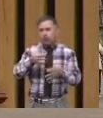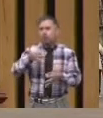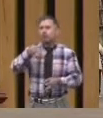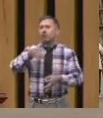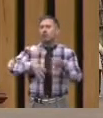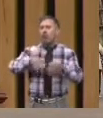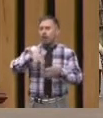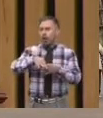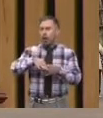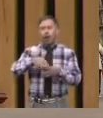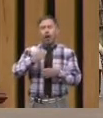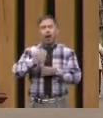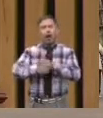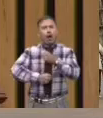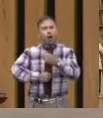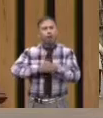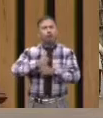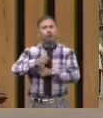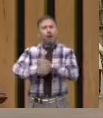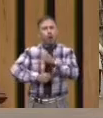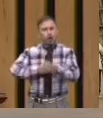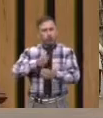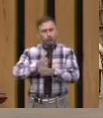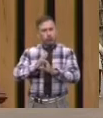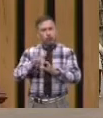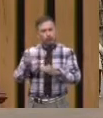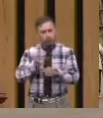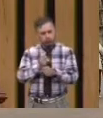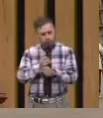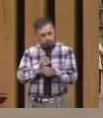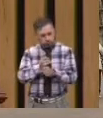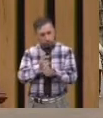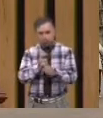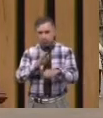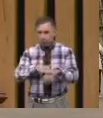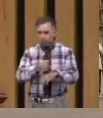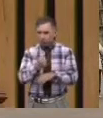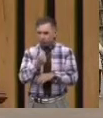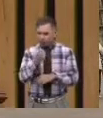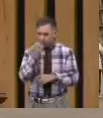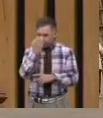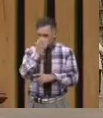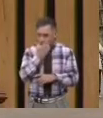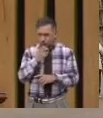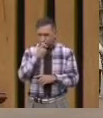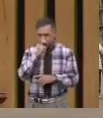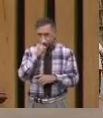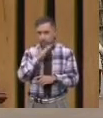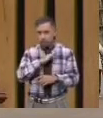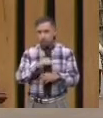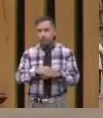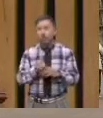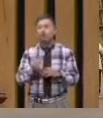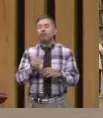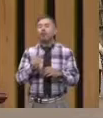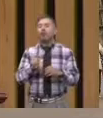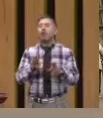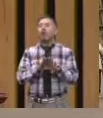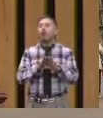en años en ser muy estricto en cuando precisamente se actualiza la figura de